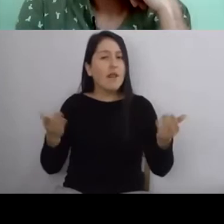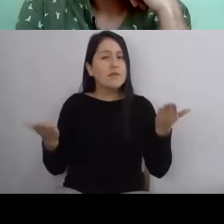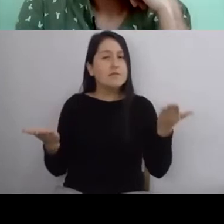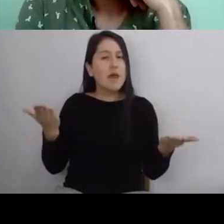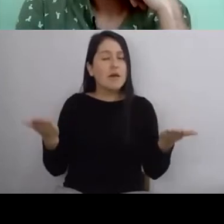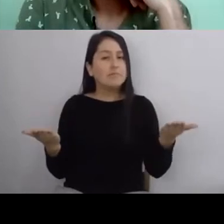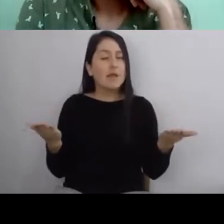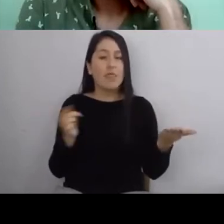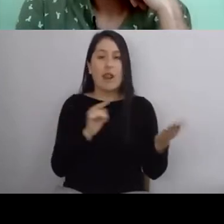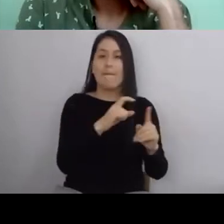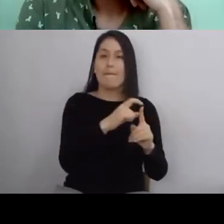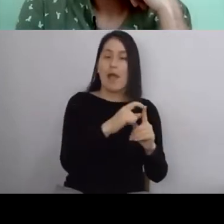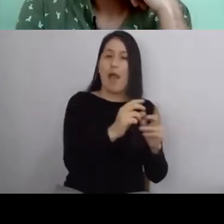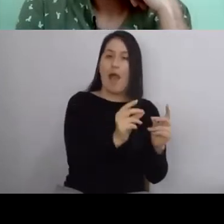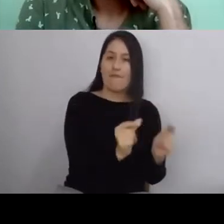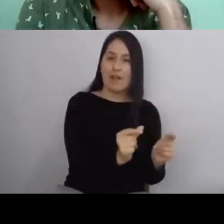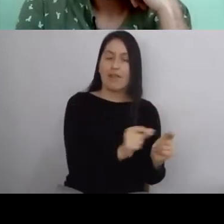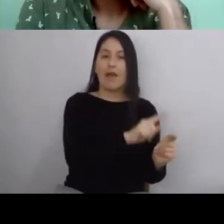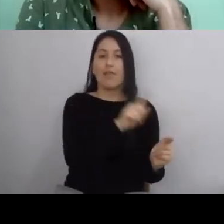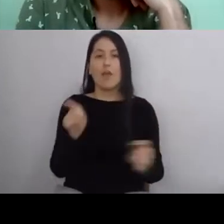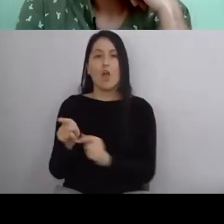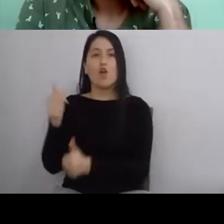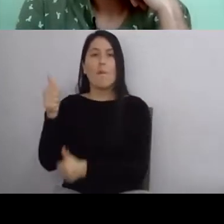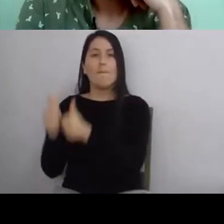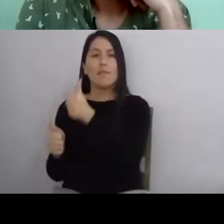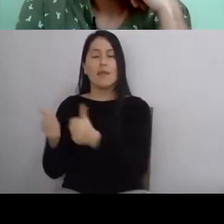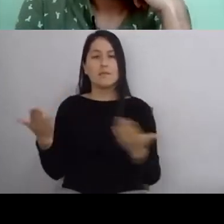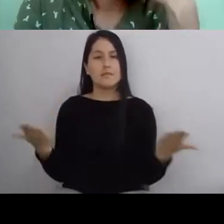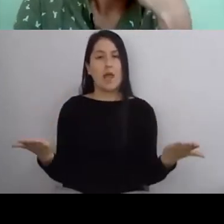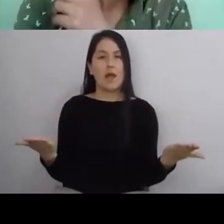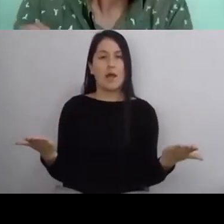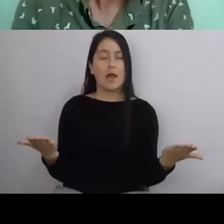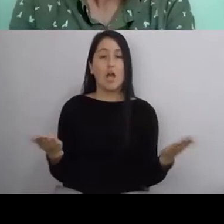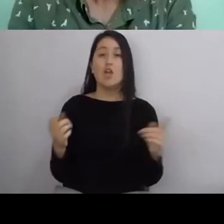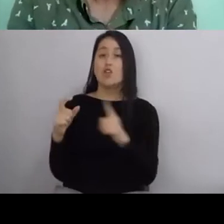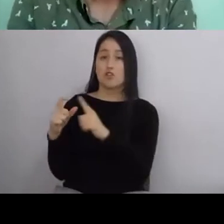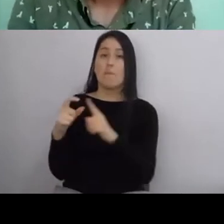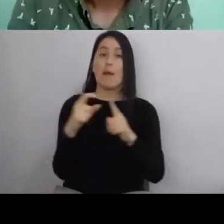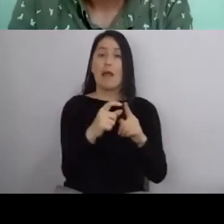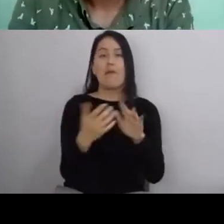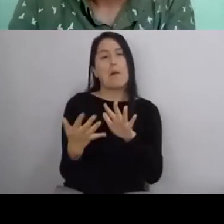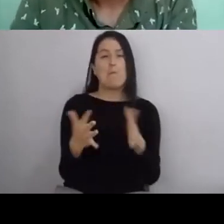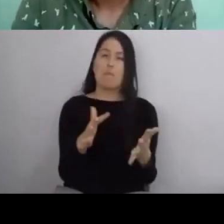dos palabras, habilidad y competencia? Son palabras bastante similares quizás